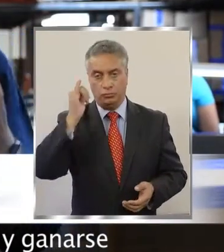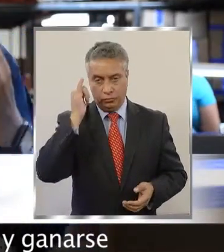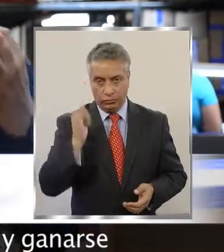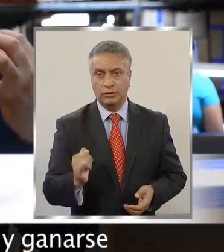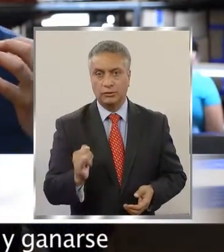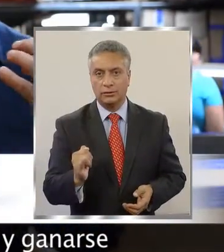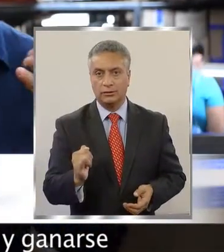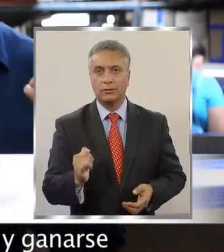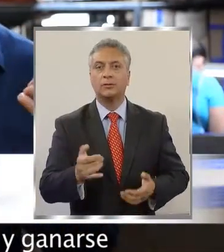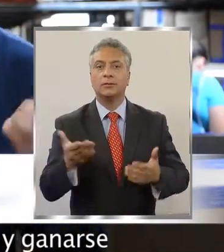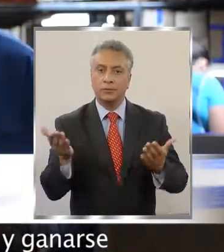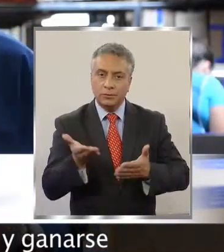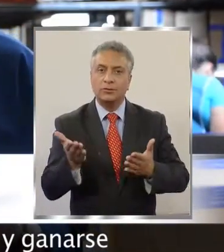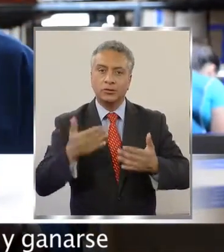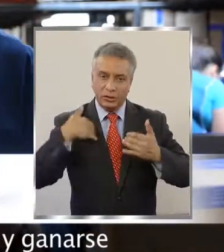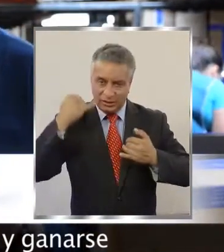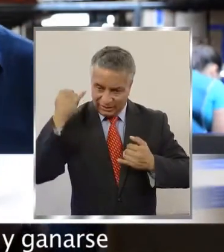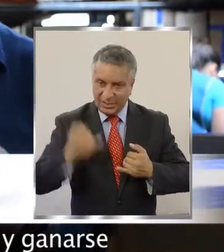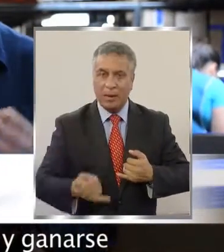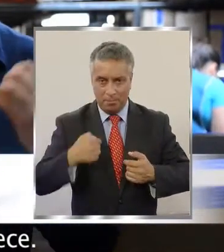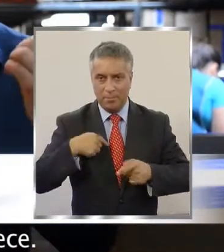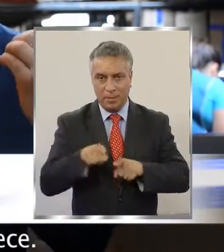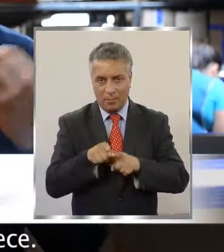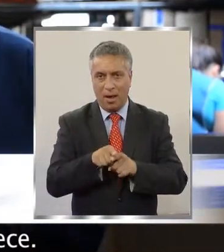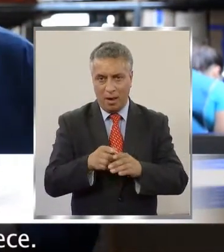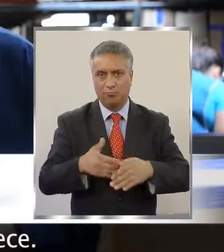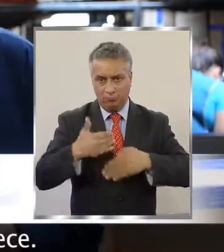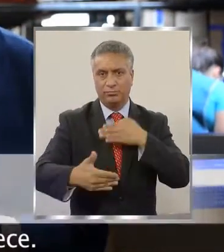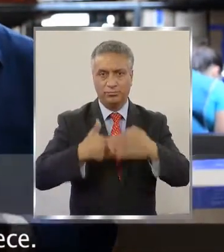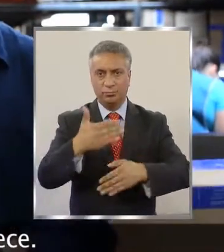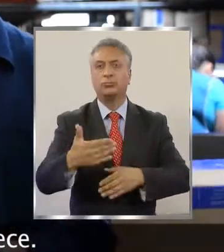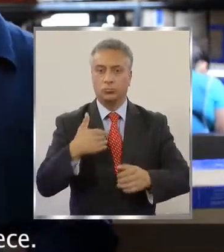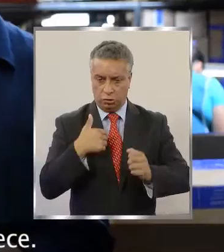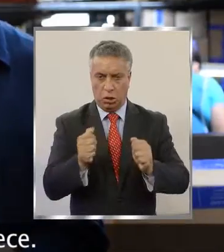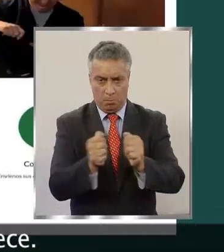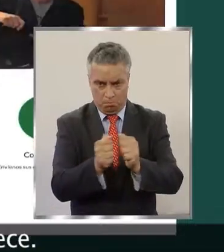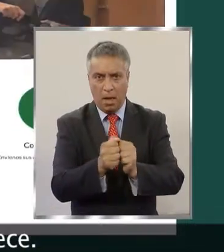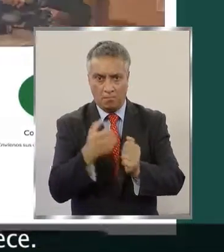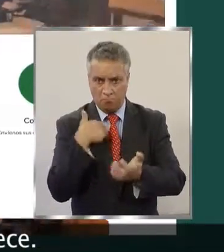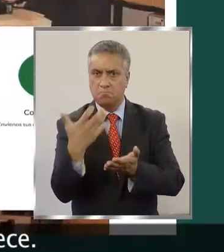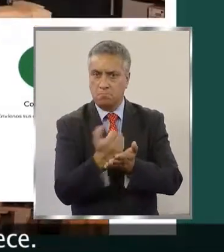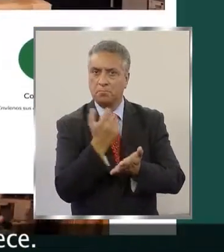salir siempre adelante y ganarse el pan como se merece.